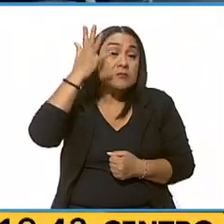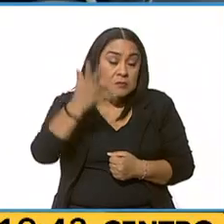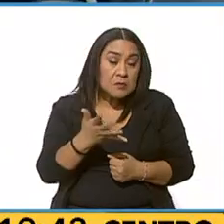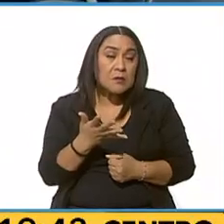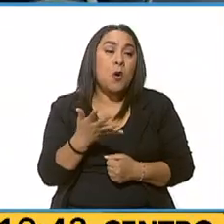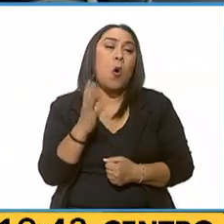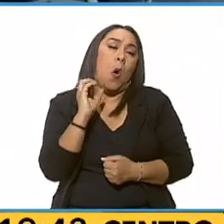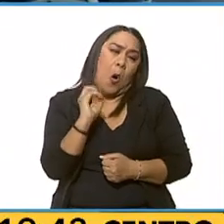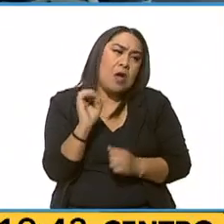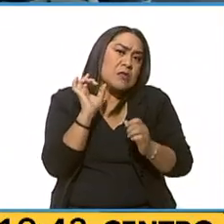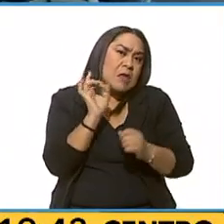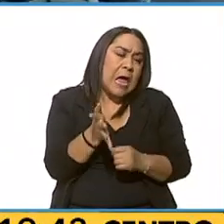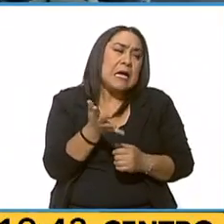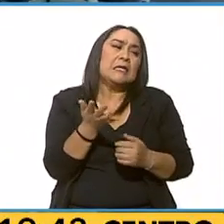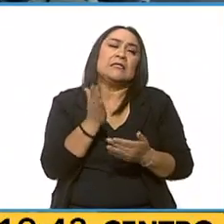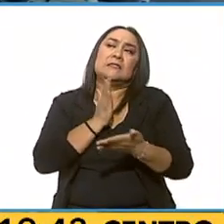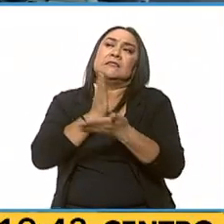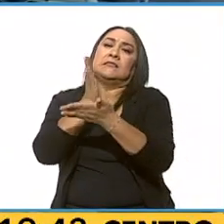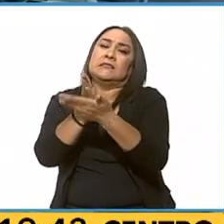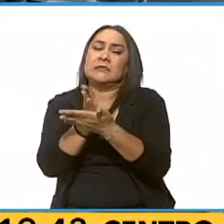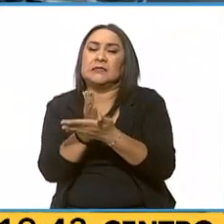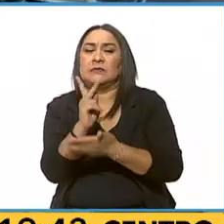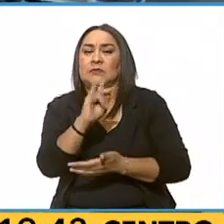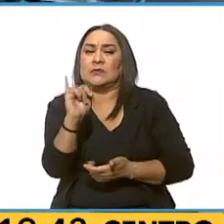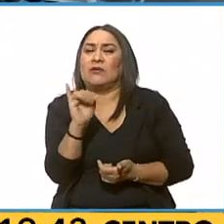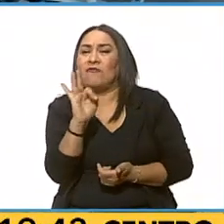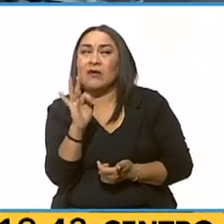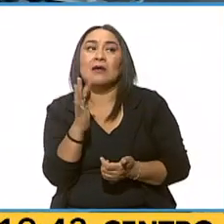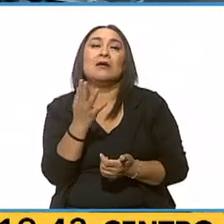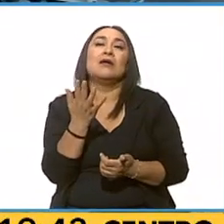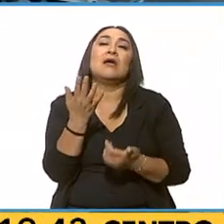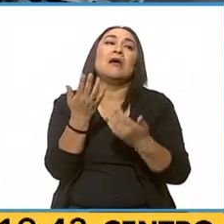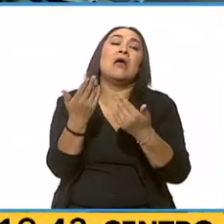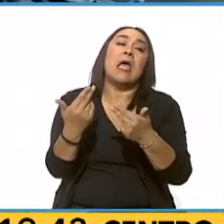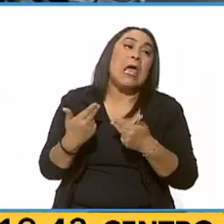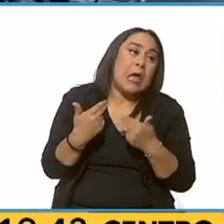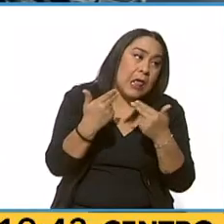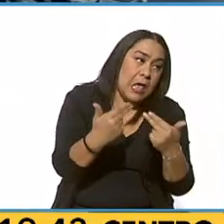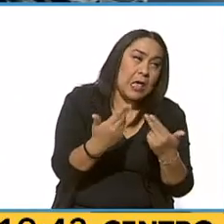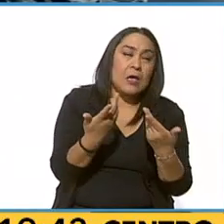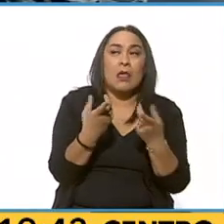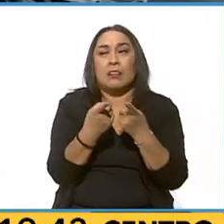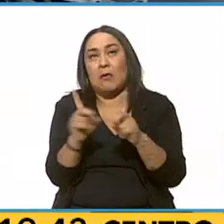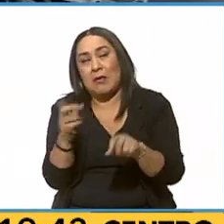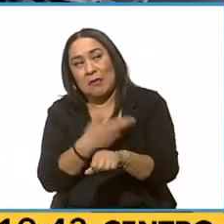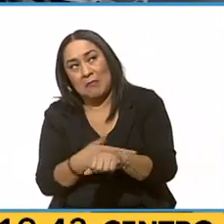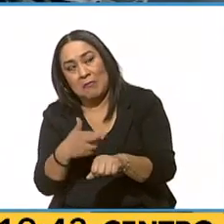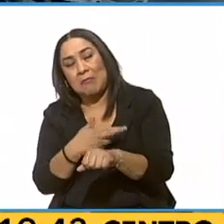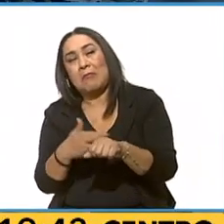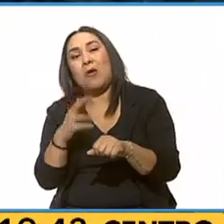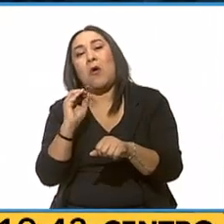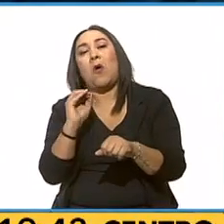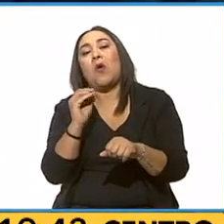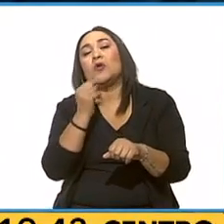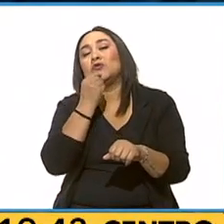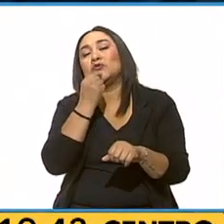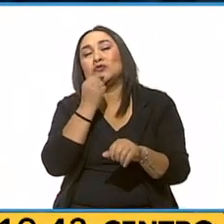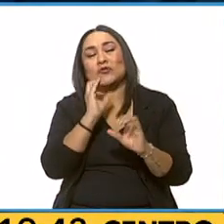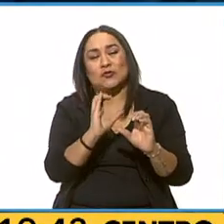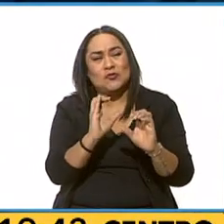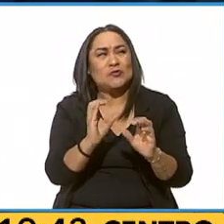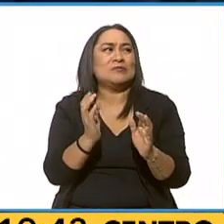hemos tenido que ver con el Poder Judicial por una herencia, un divorcio, una custodia, una